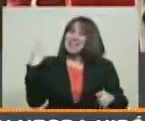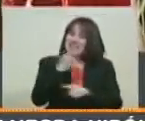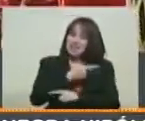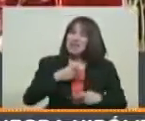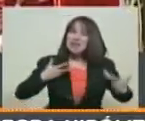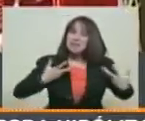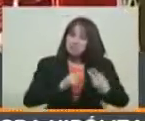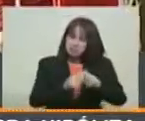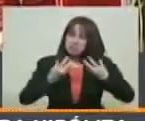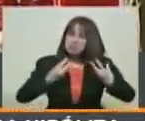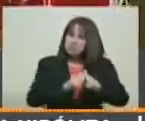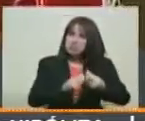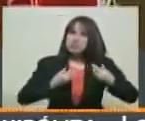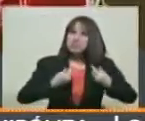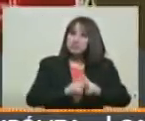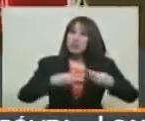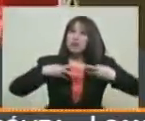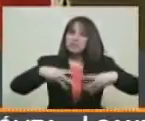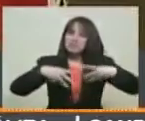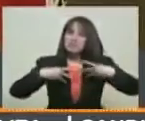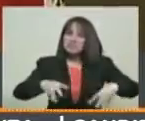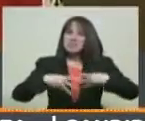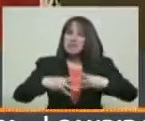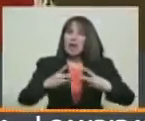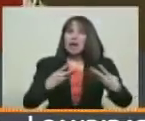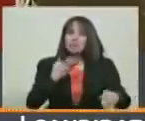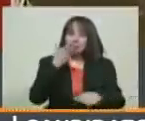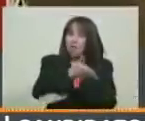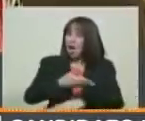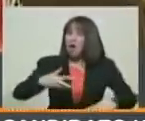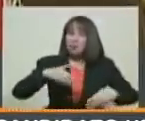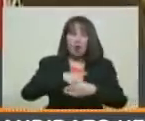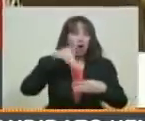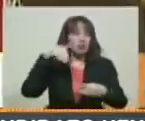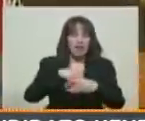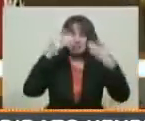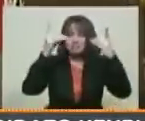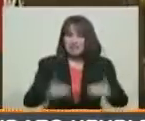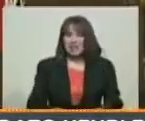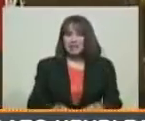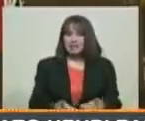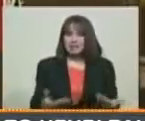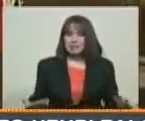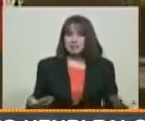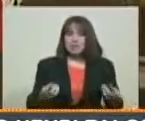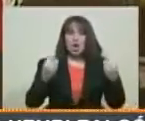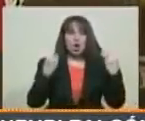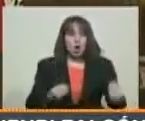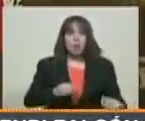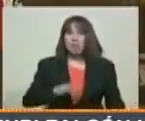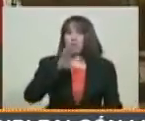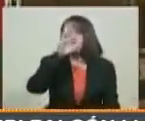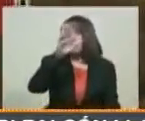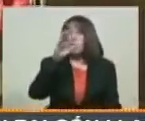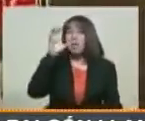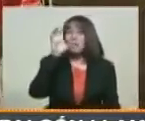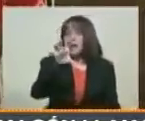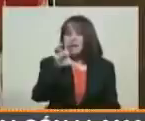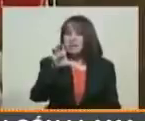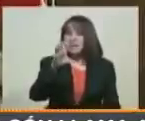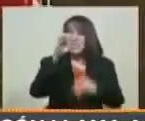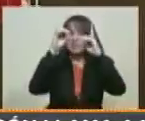Vamos a prepararnos como quien se prepara para una batalla decisiva del futuro del país.